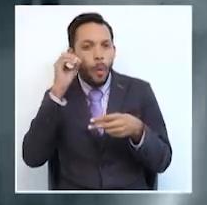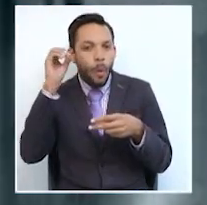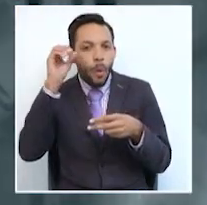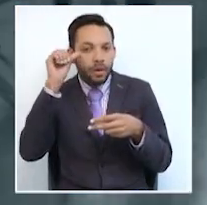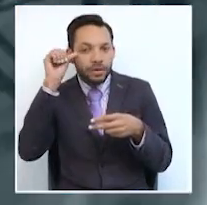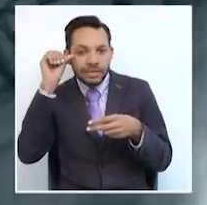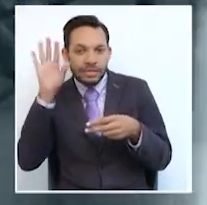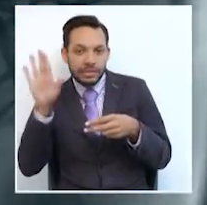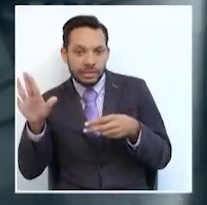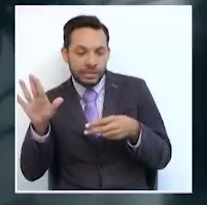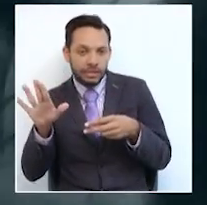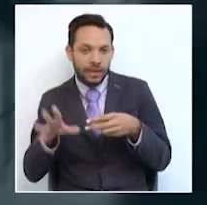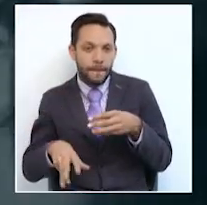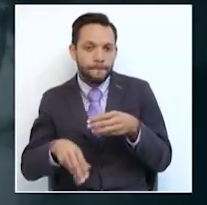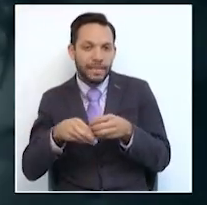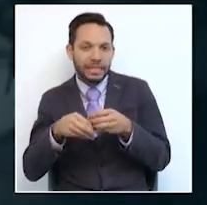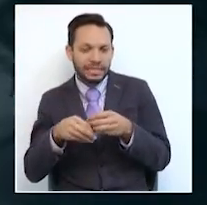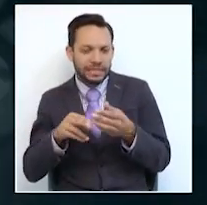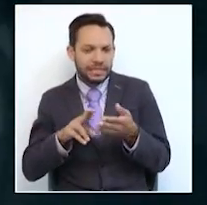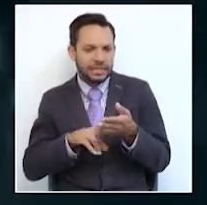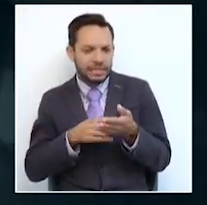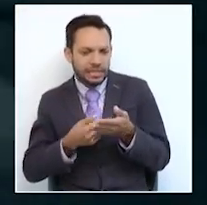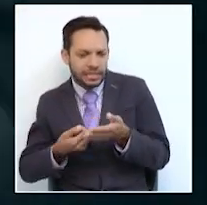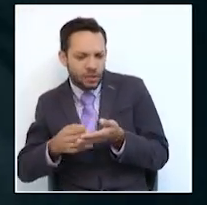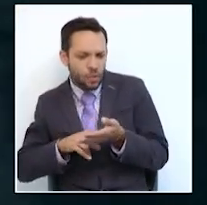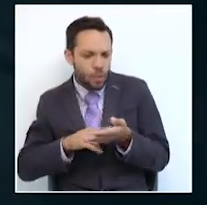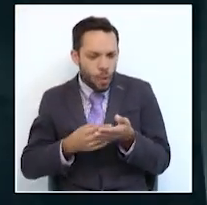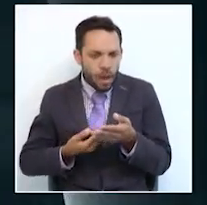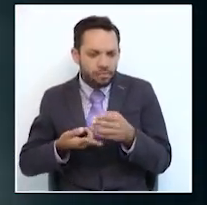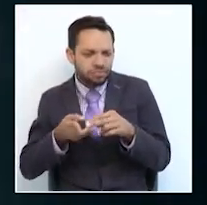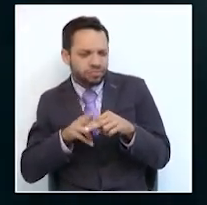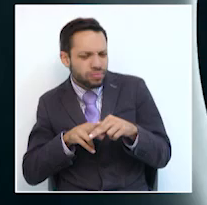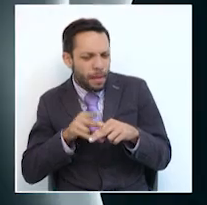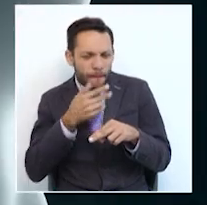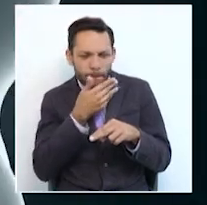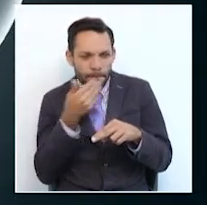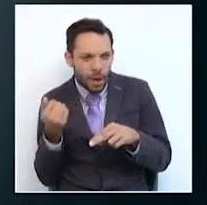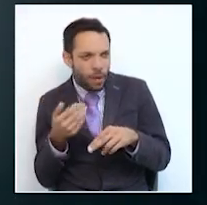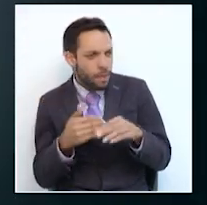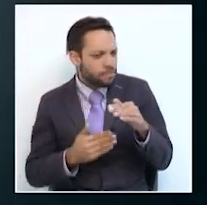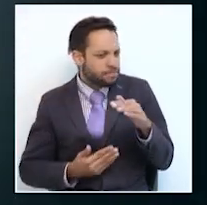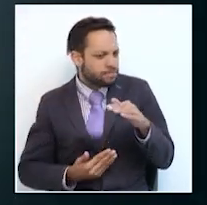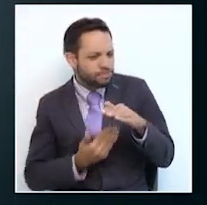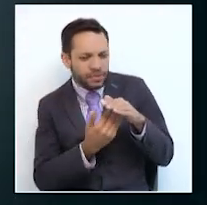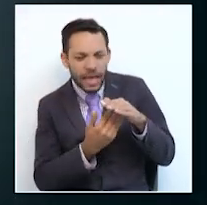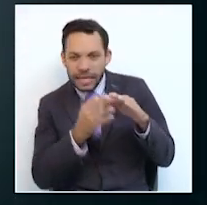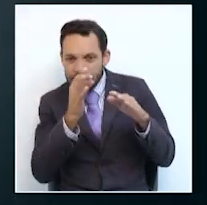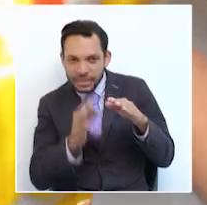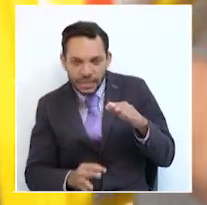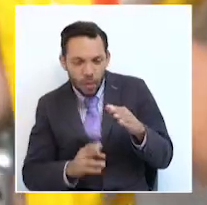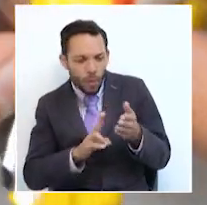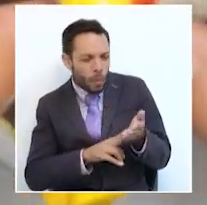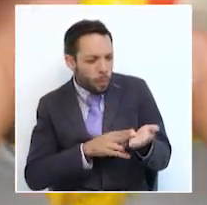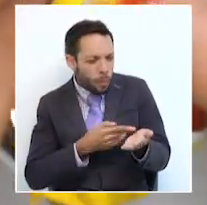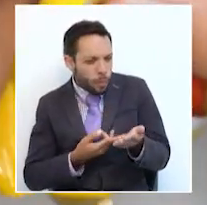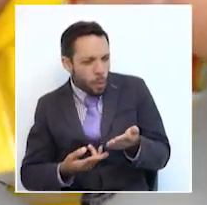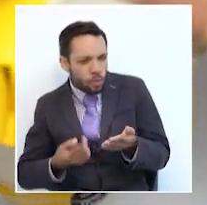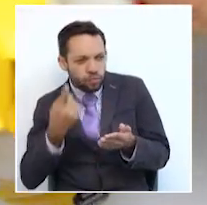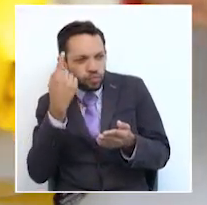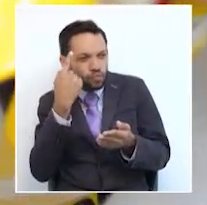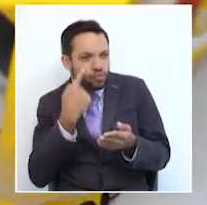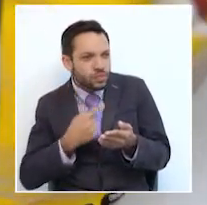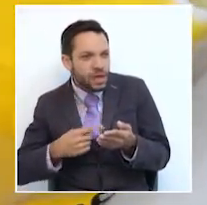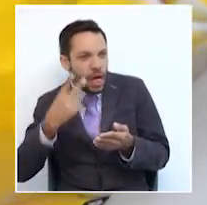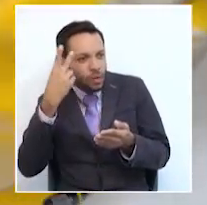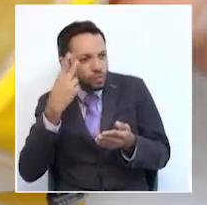más del doble de grasas trans recomendadas por día sabes cuánto es lo máximo que puedes ingerir de grasas trans a diario sin que